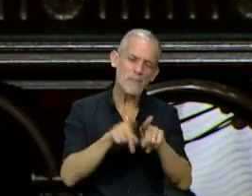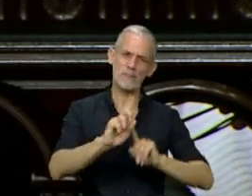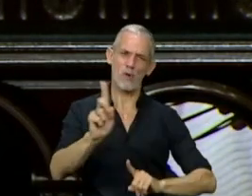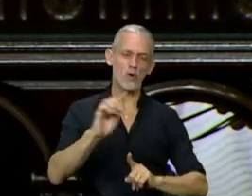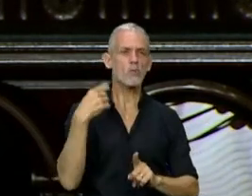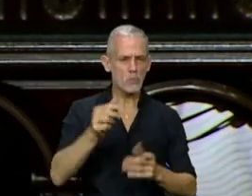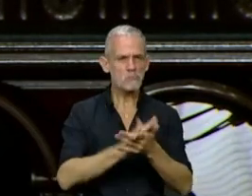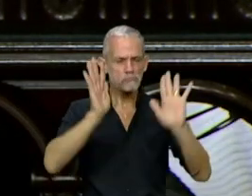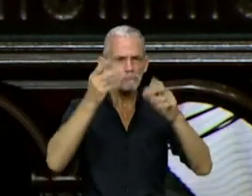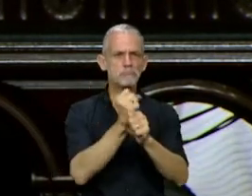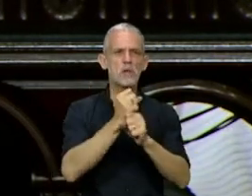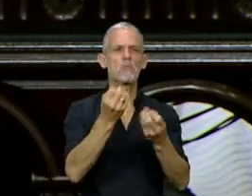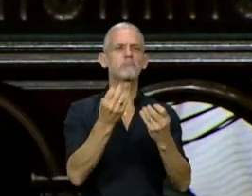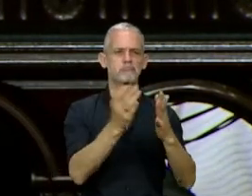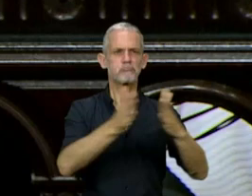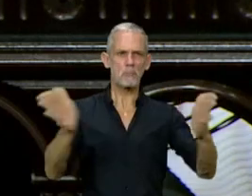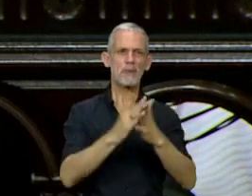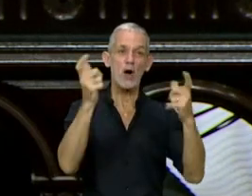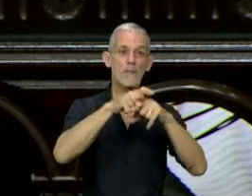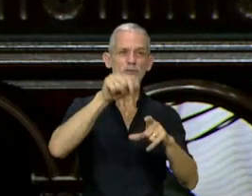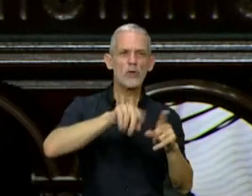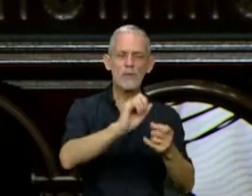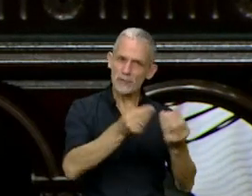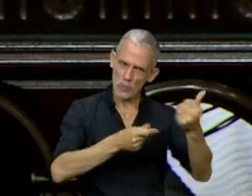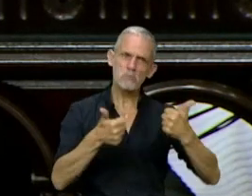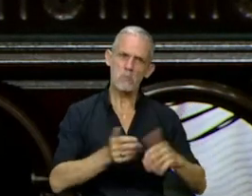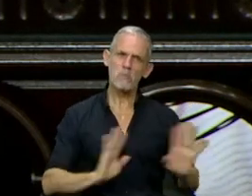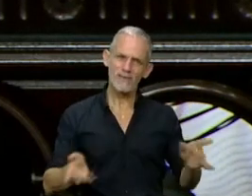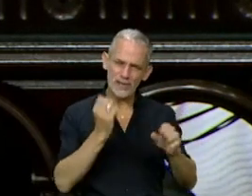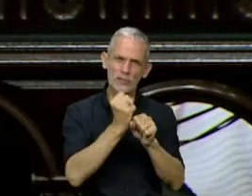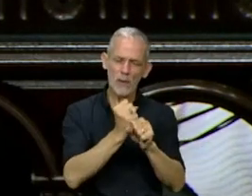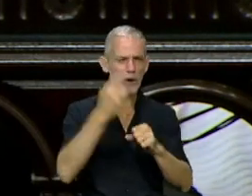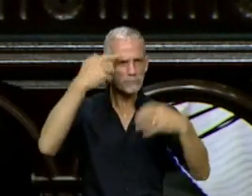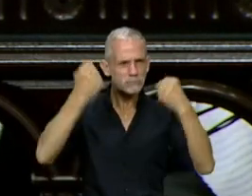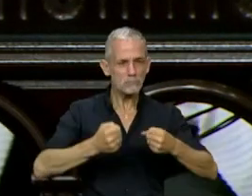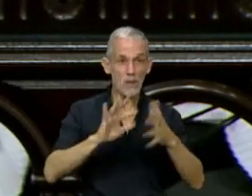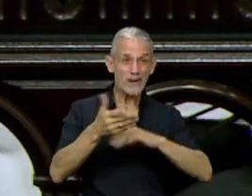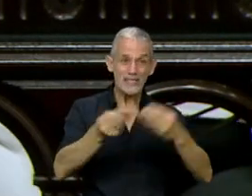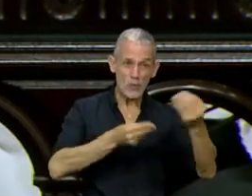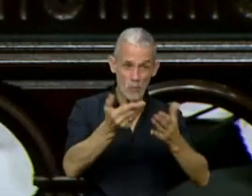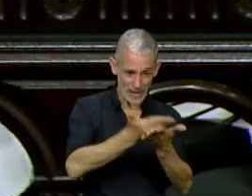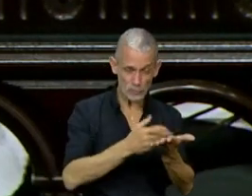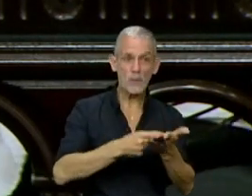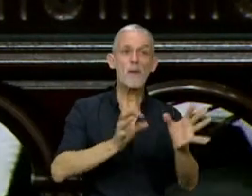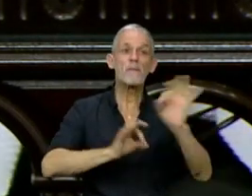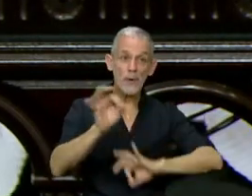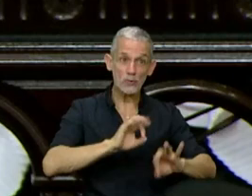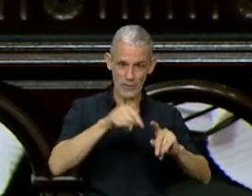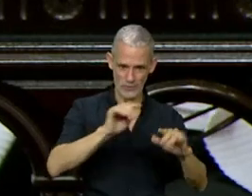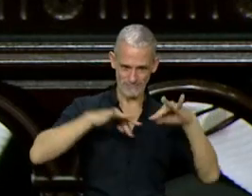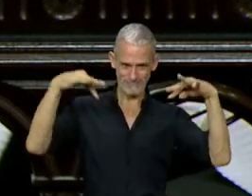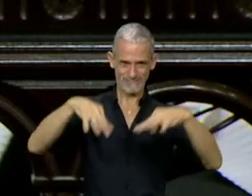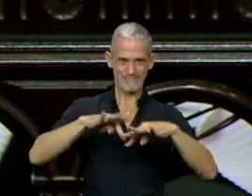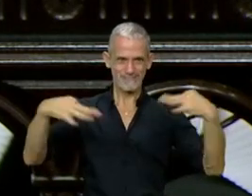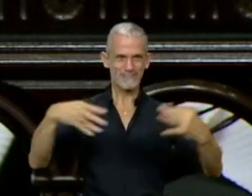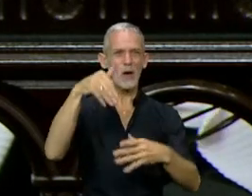Nosotros reivindicamos las tareas hechas en la Comisión de Presupuesto y estamos convencidos de que el presupuesto, el proyecto que hoy venimos a